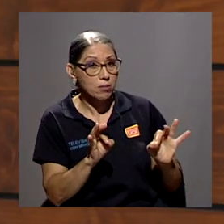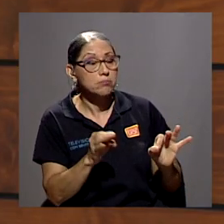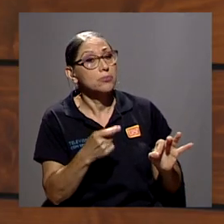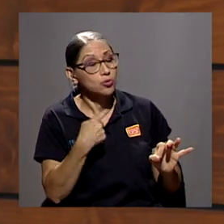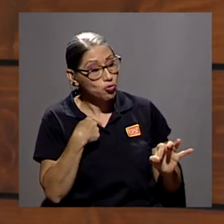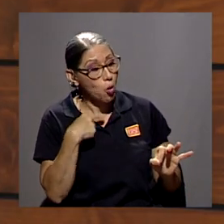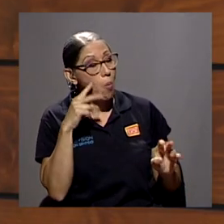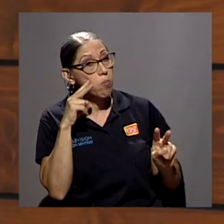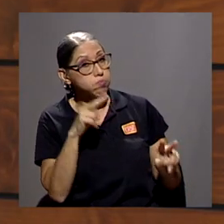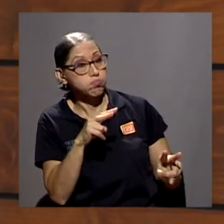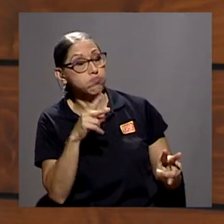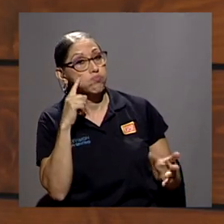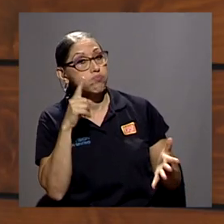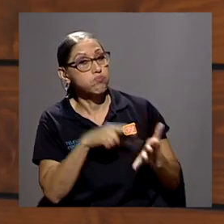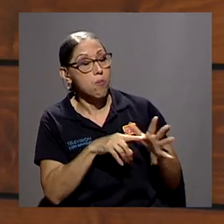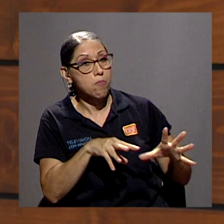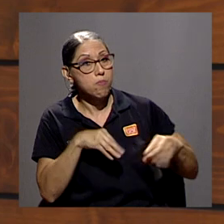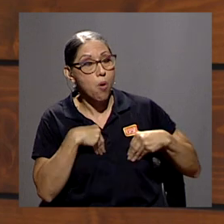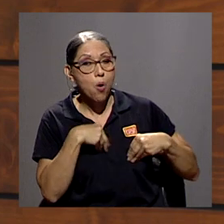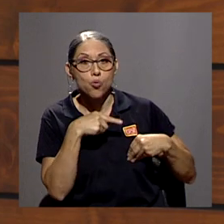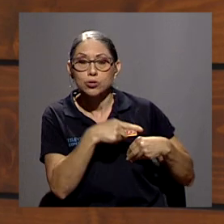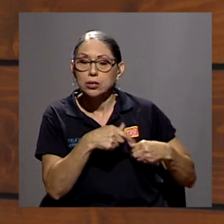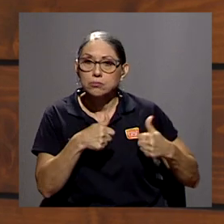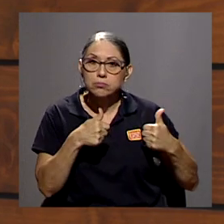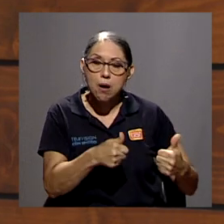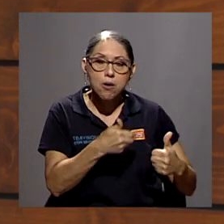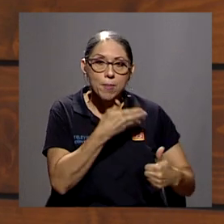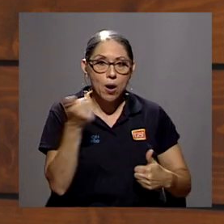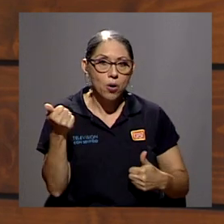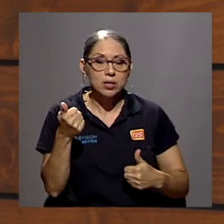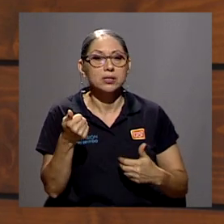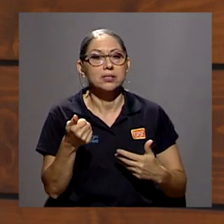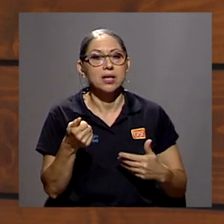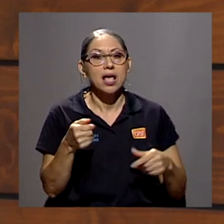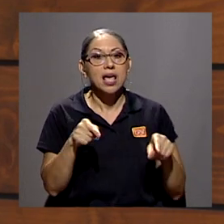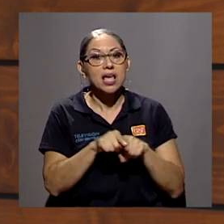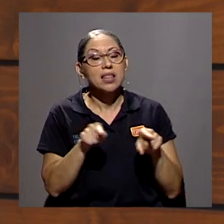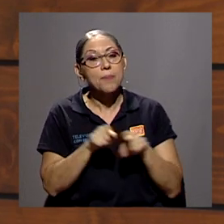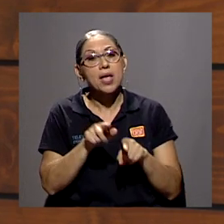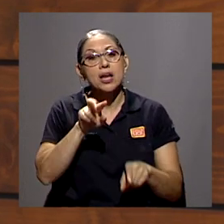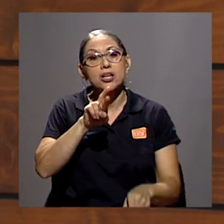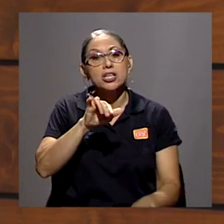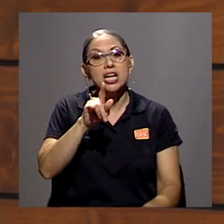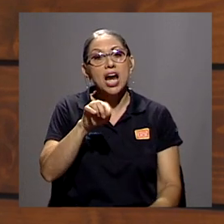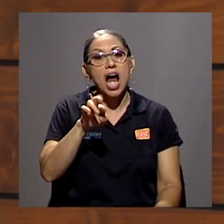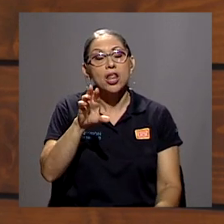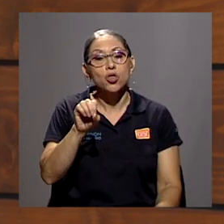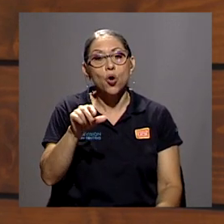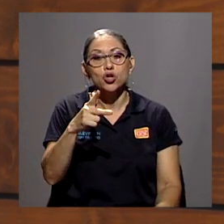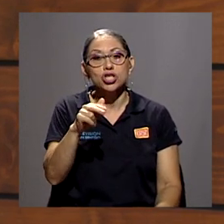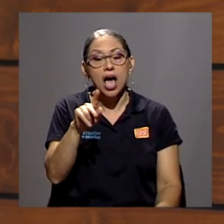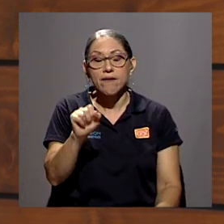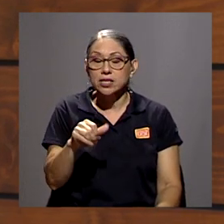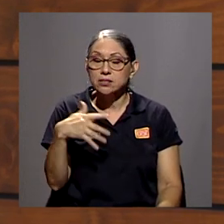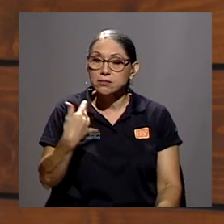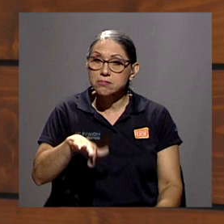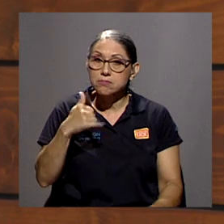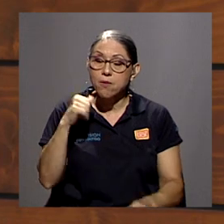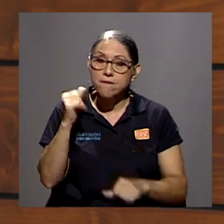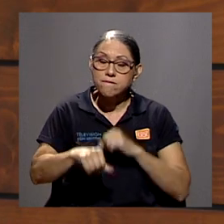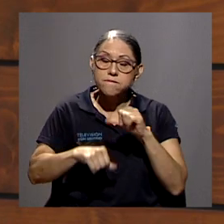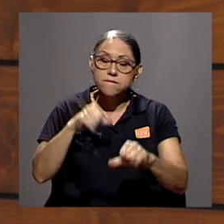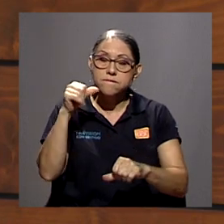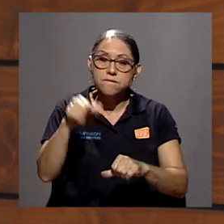reconocer de que son los mejores manejando esto y reconocer en ricardo chávez fundamental